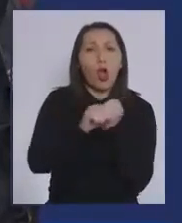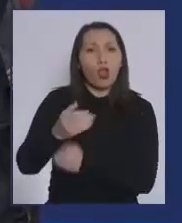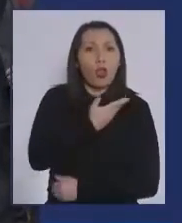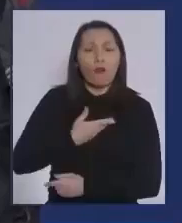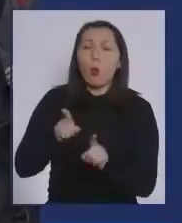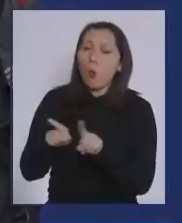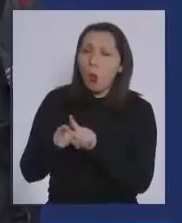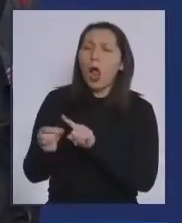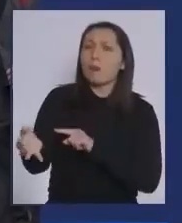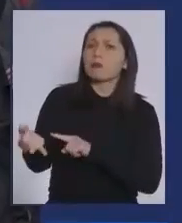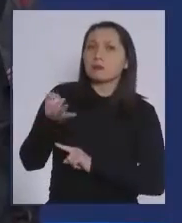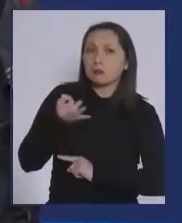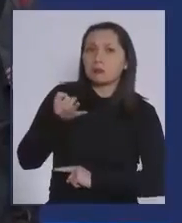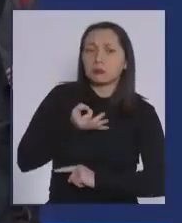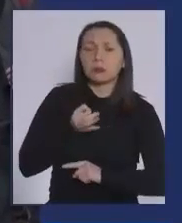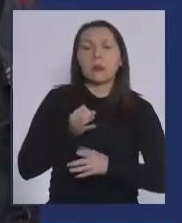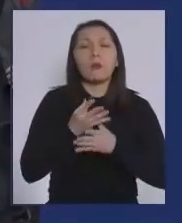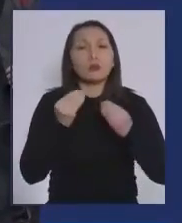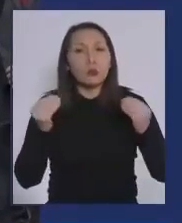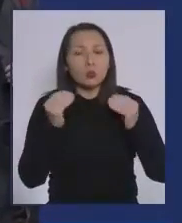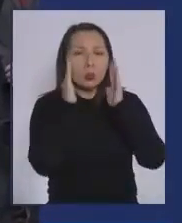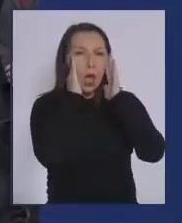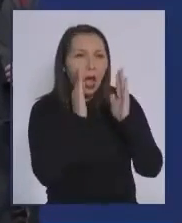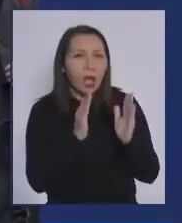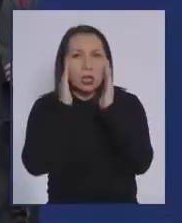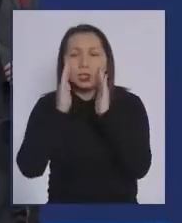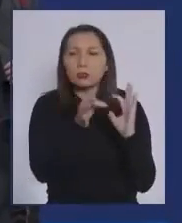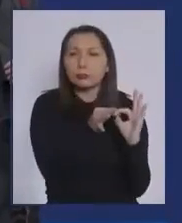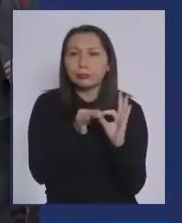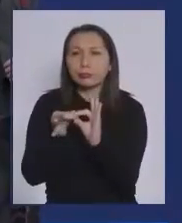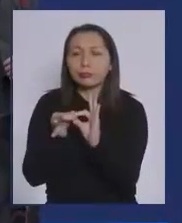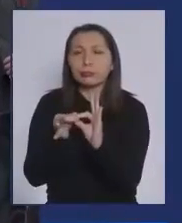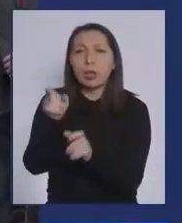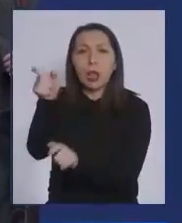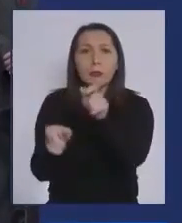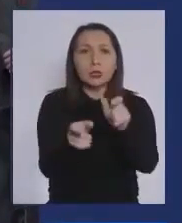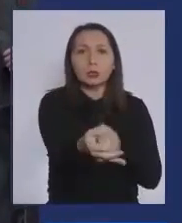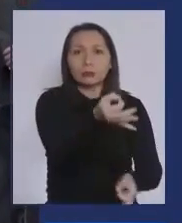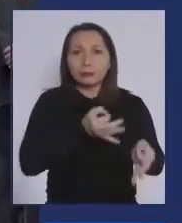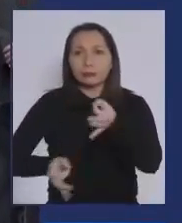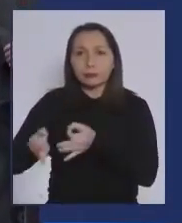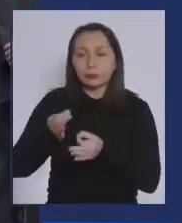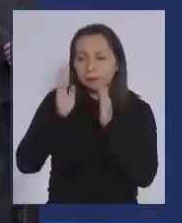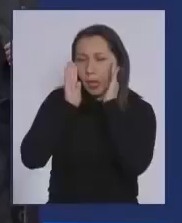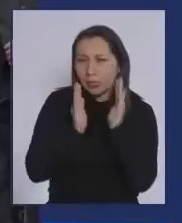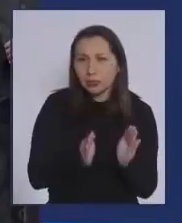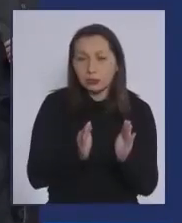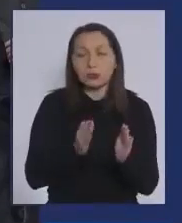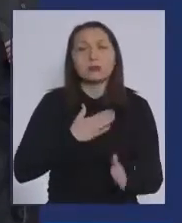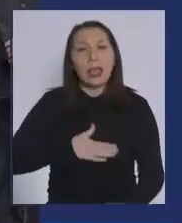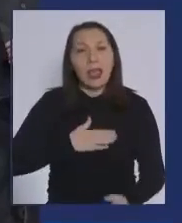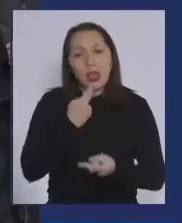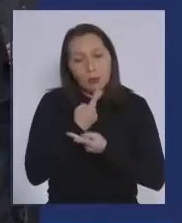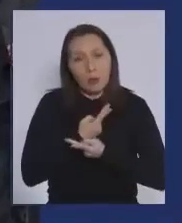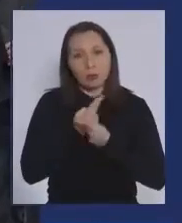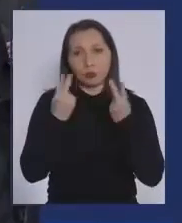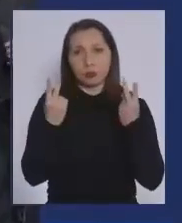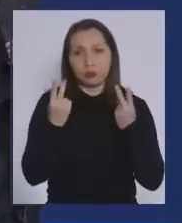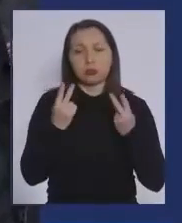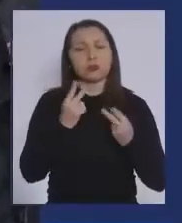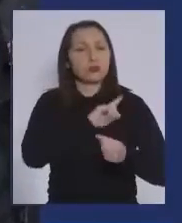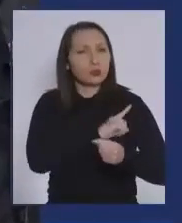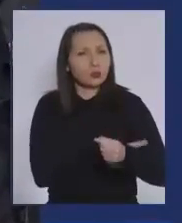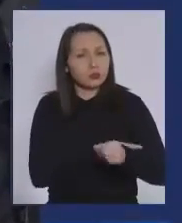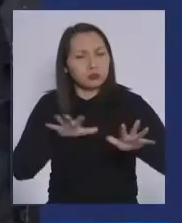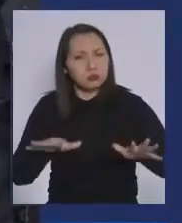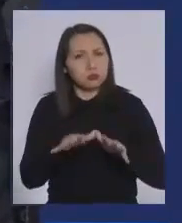y por sobre todo de poner mucha atención al mensaje de la ciudadanía queremos anunciar el